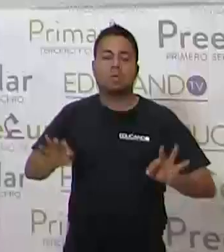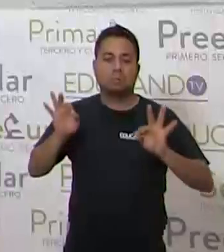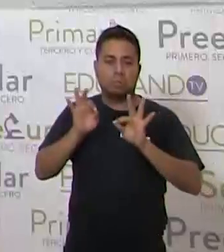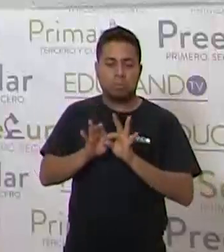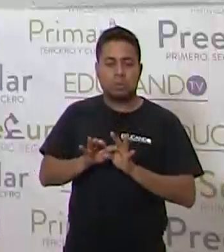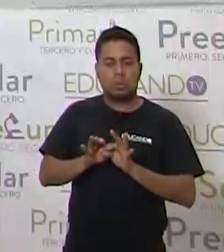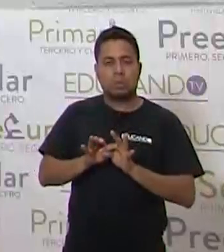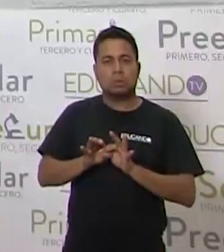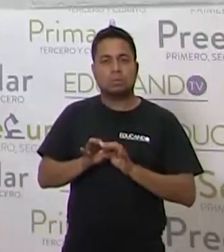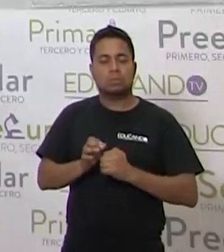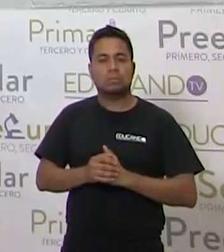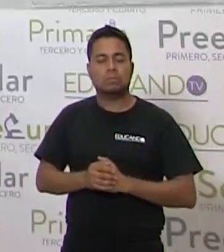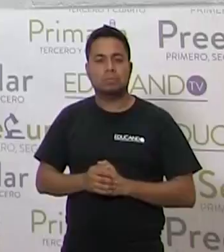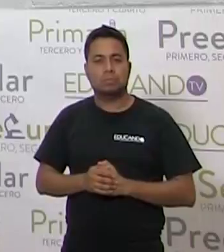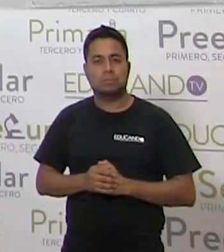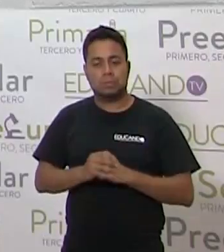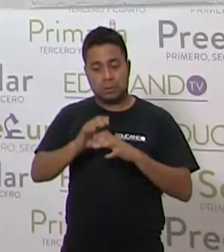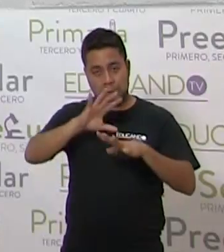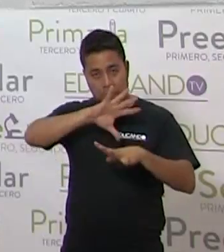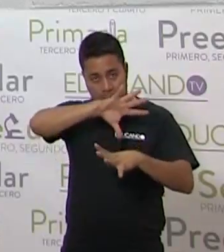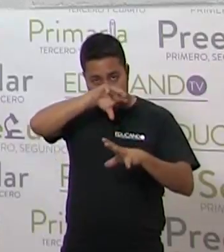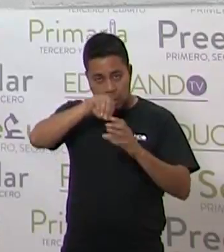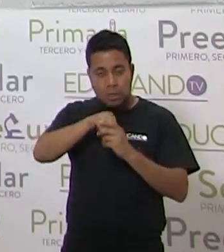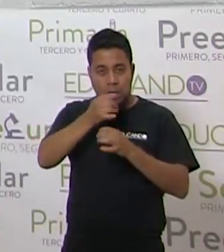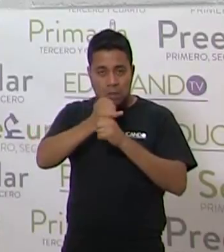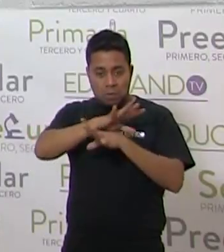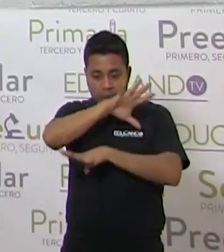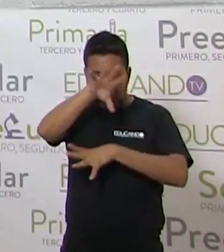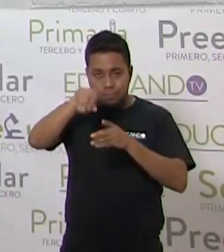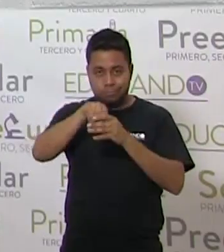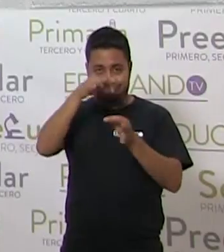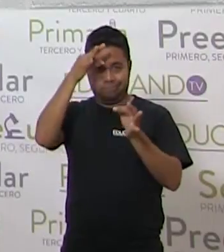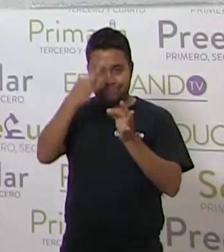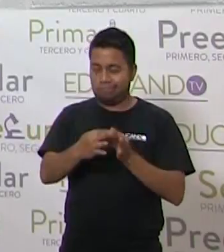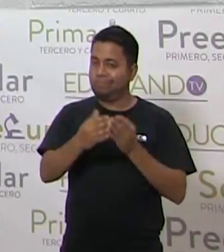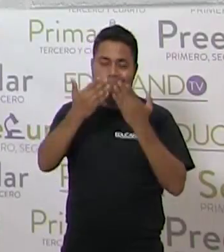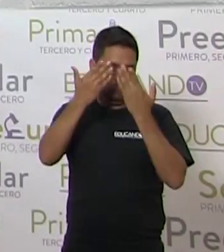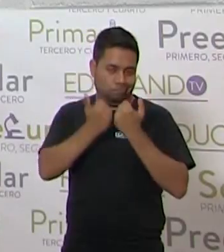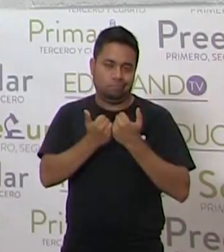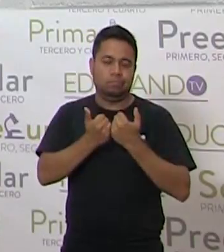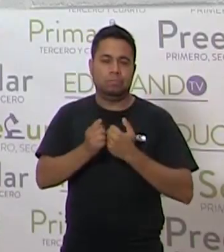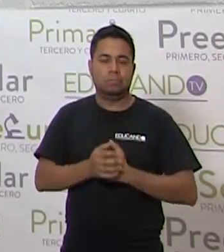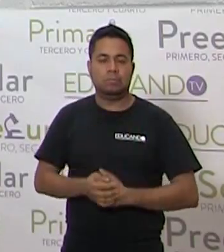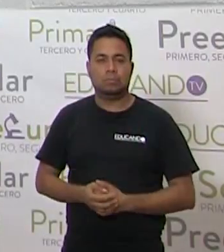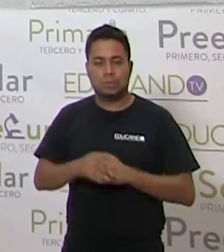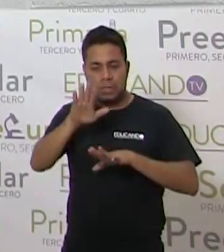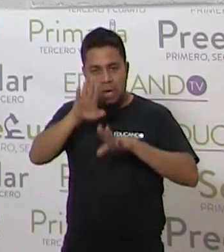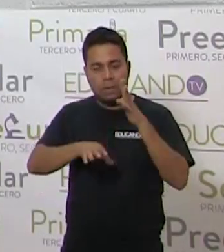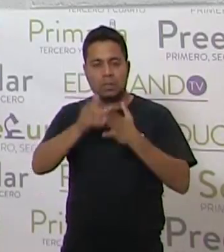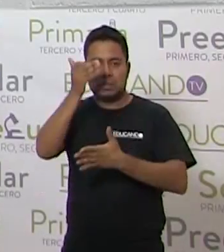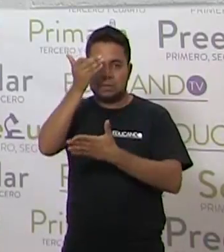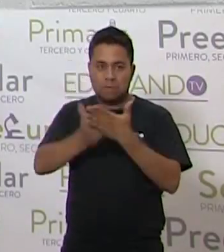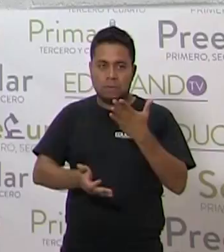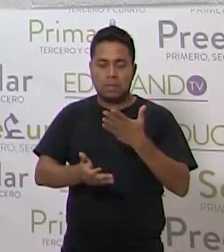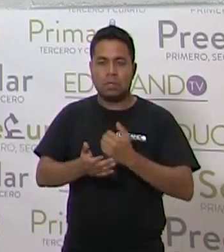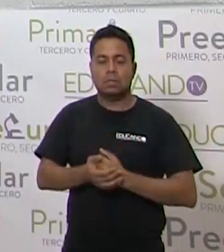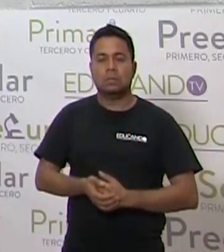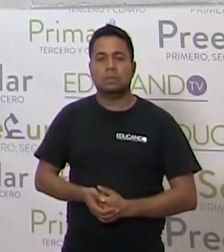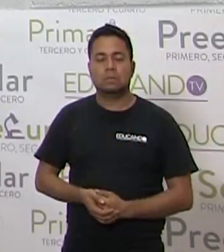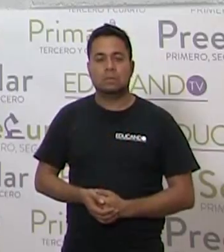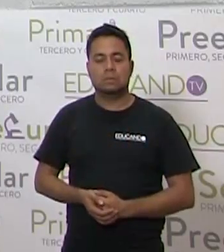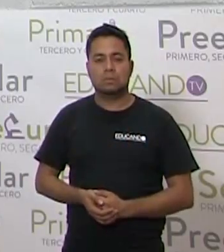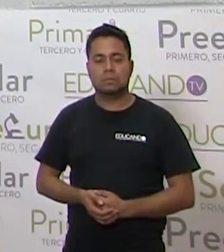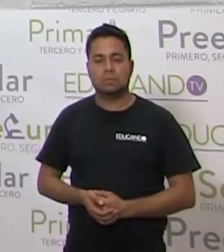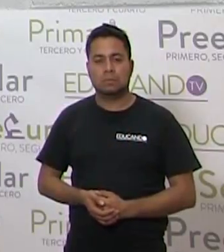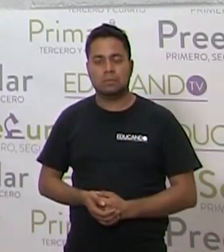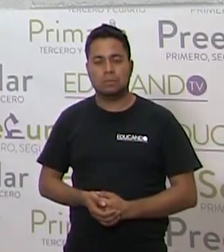que no siempre todos los todos los este todos los datos vienen en las gráficas nos los pueden dar en las preguntas como